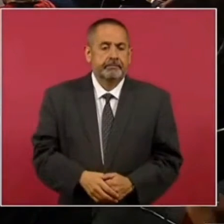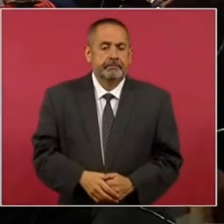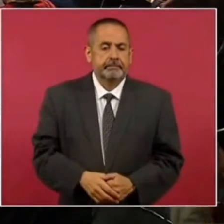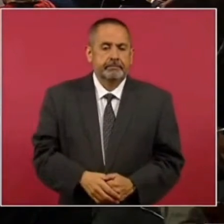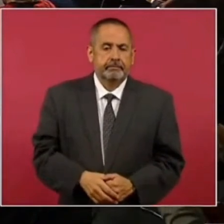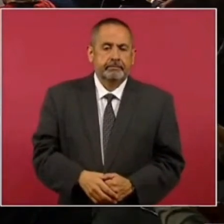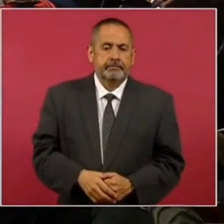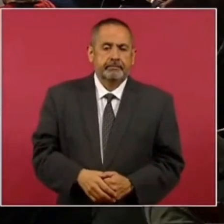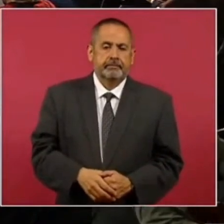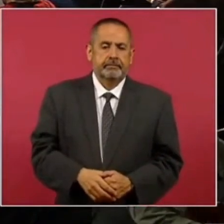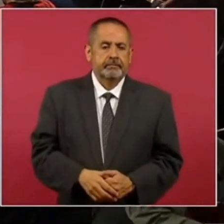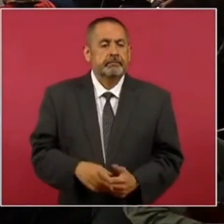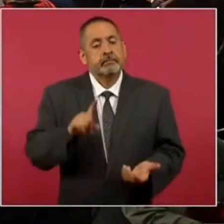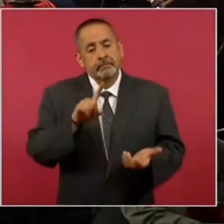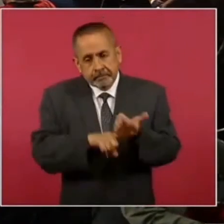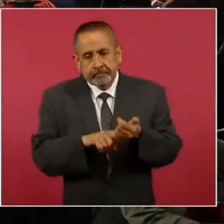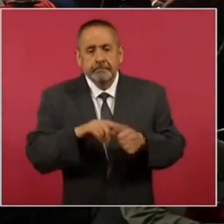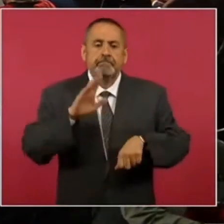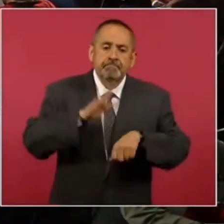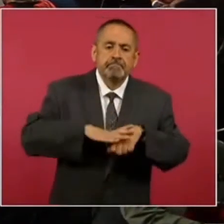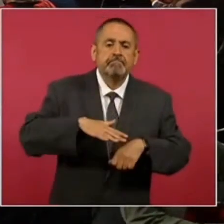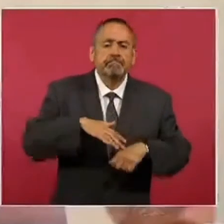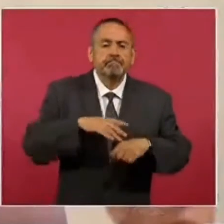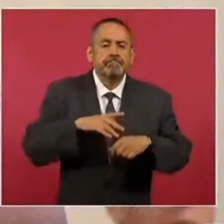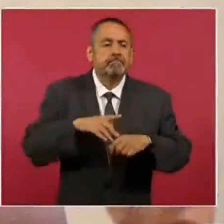Y más toda la corrupción,